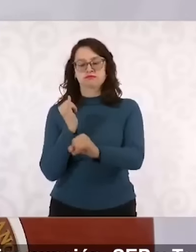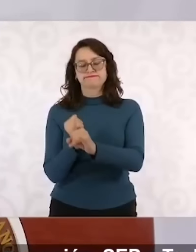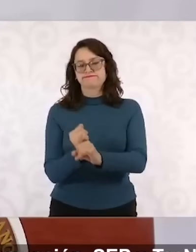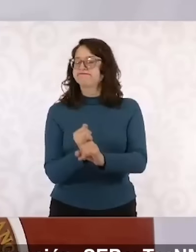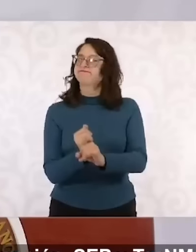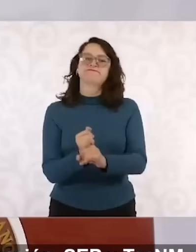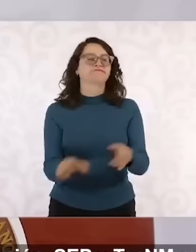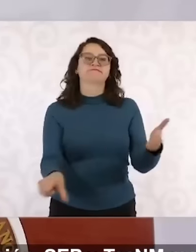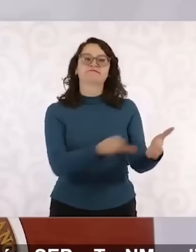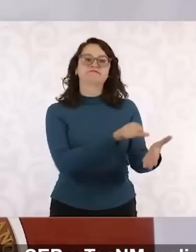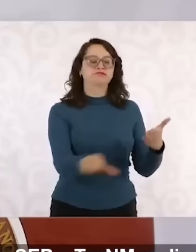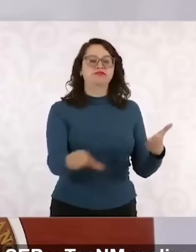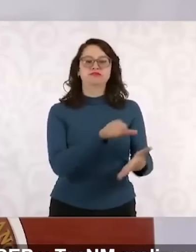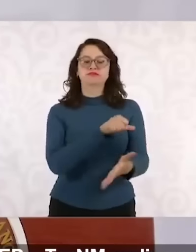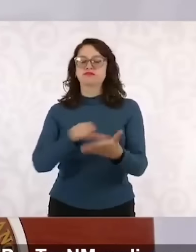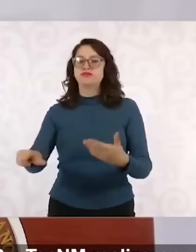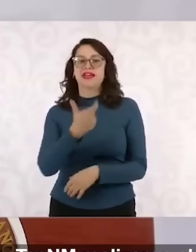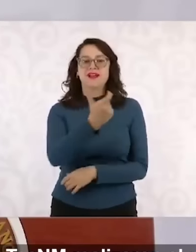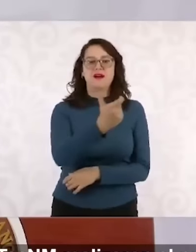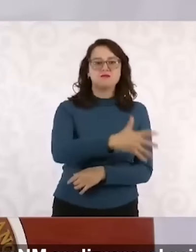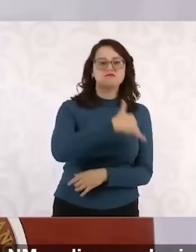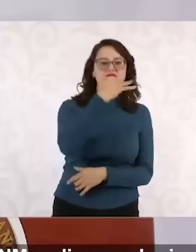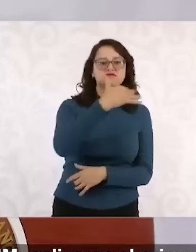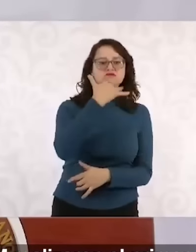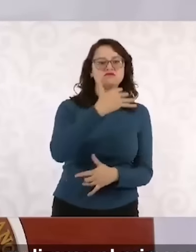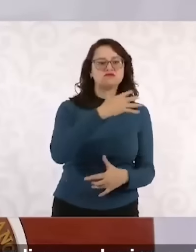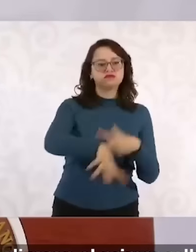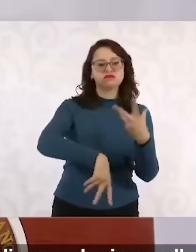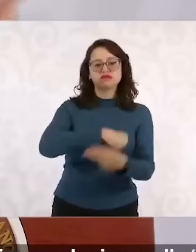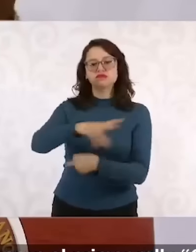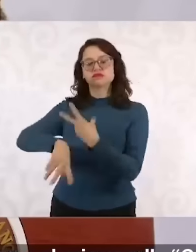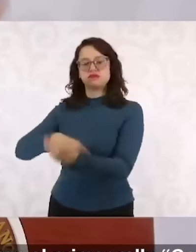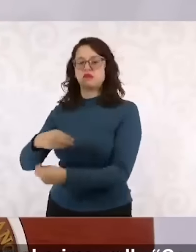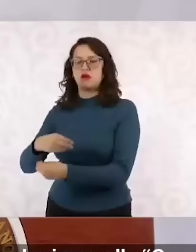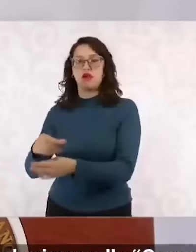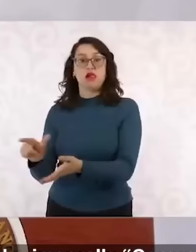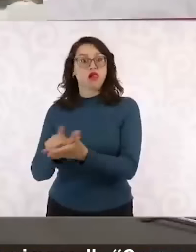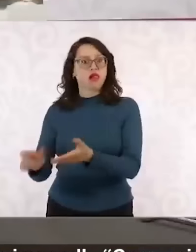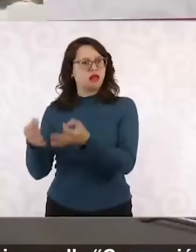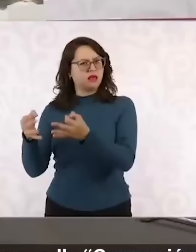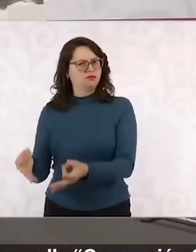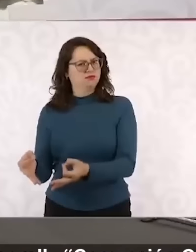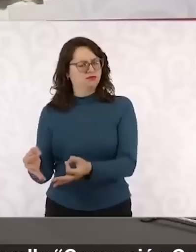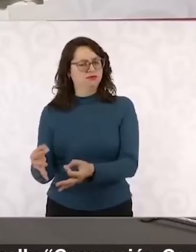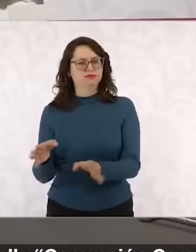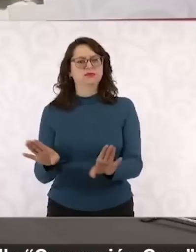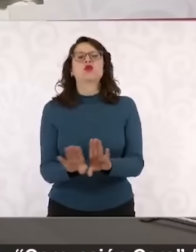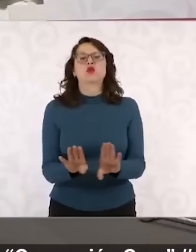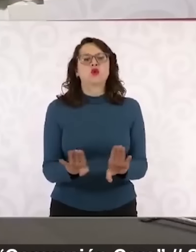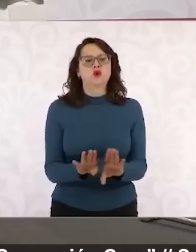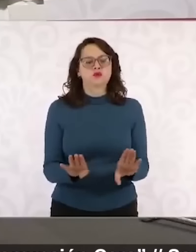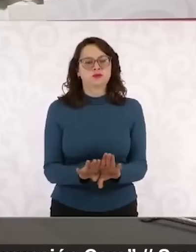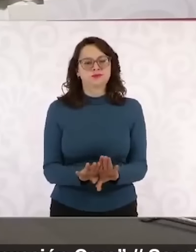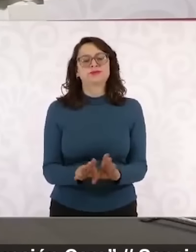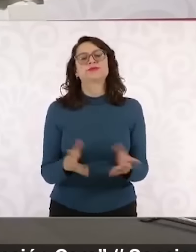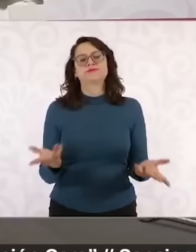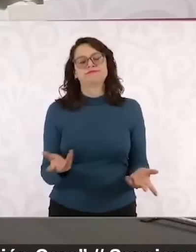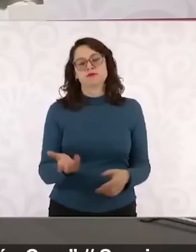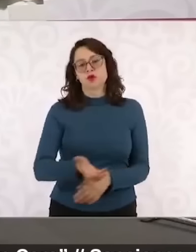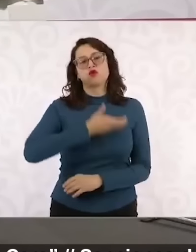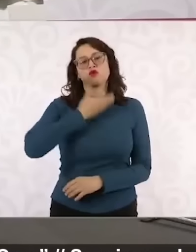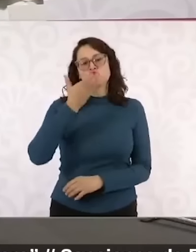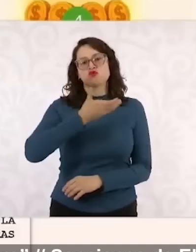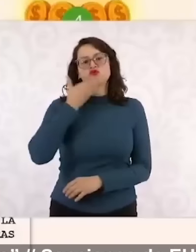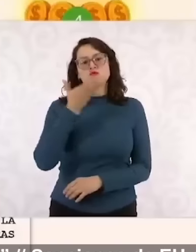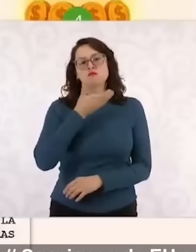de operación más común, aunque no del único. Como podrán ver en la pantalla, en este esquema